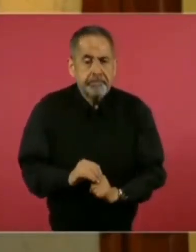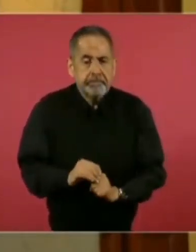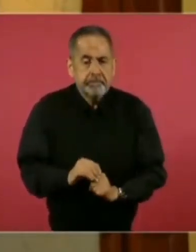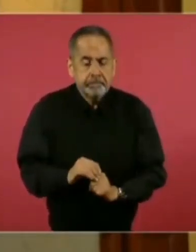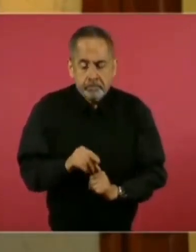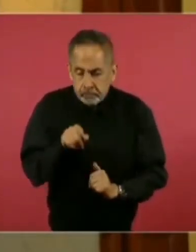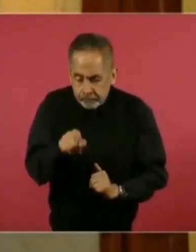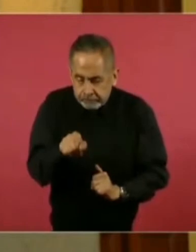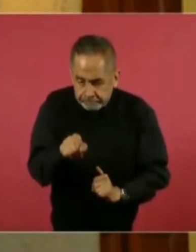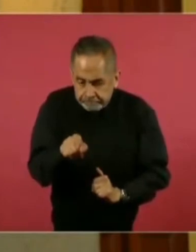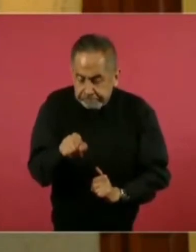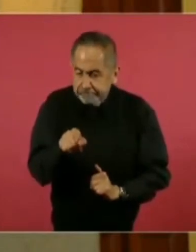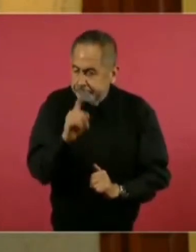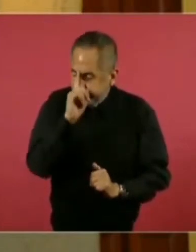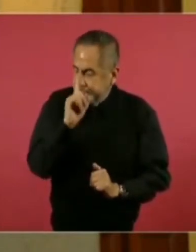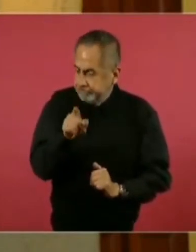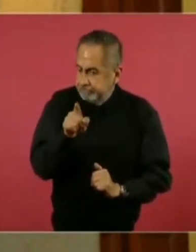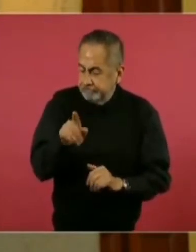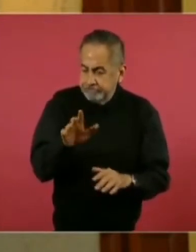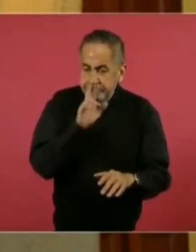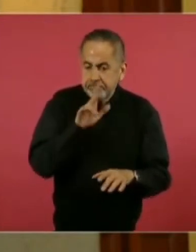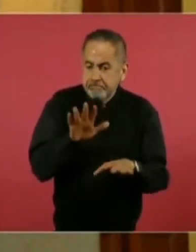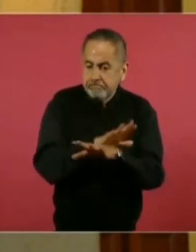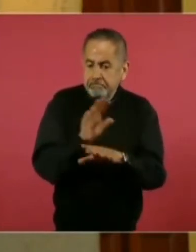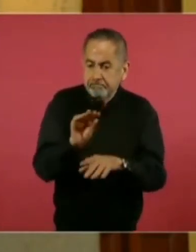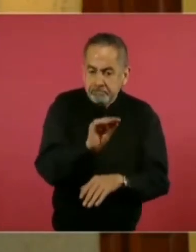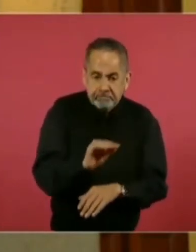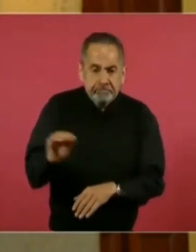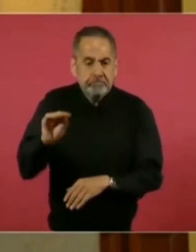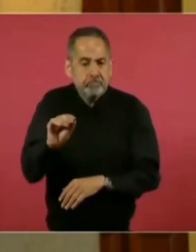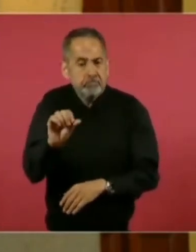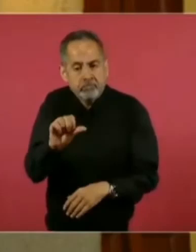ser trasladado incluso a un penal